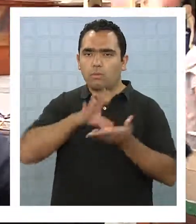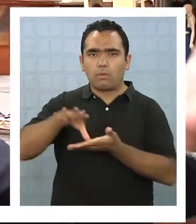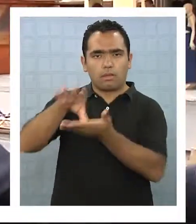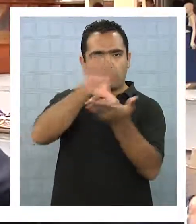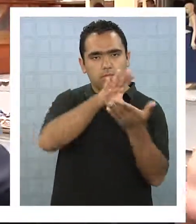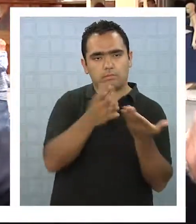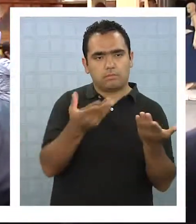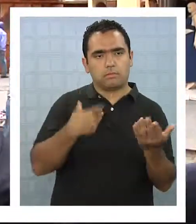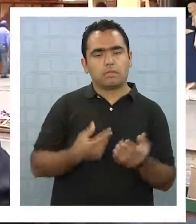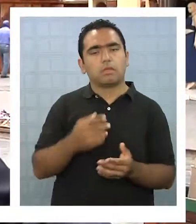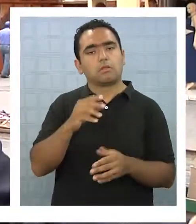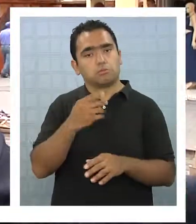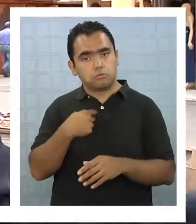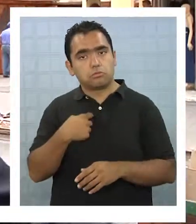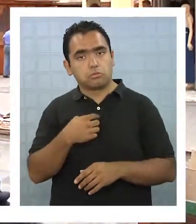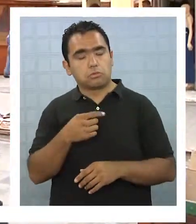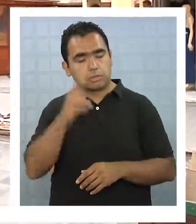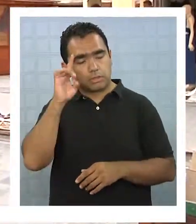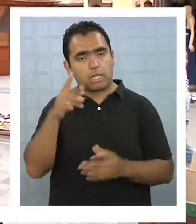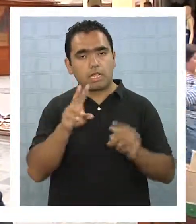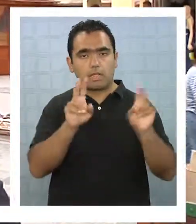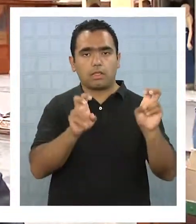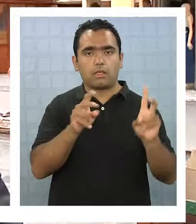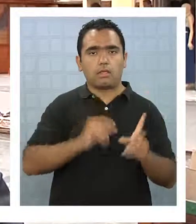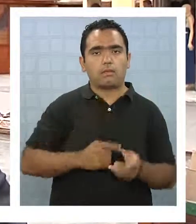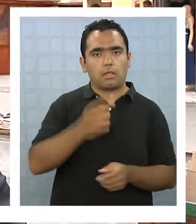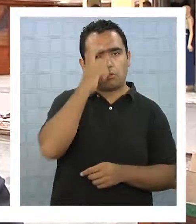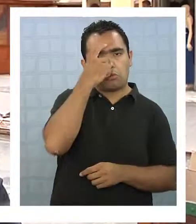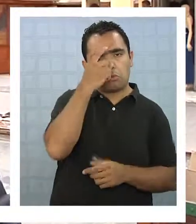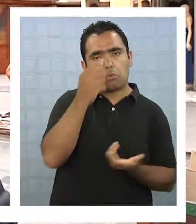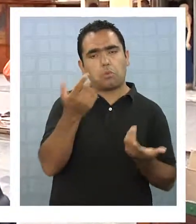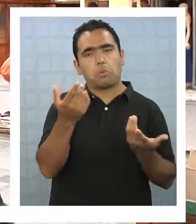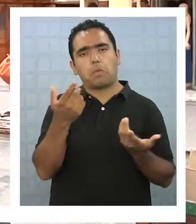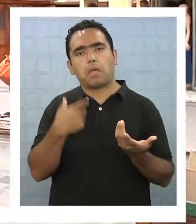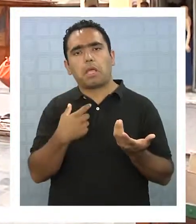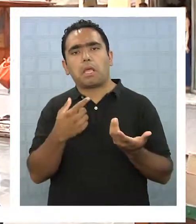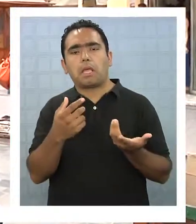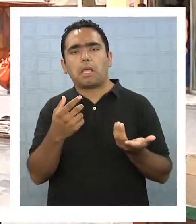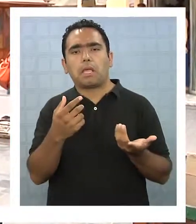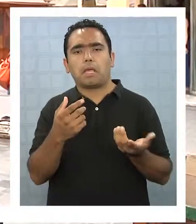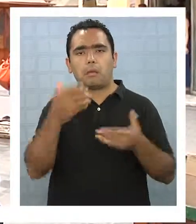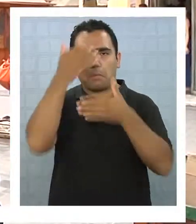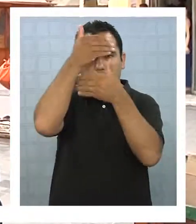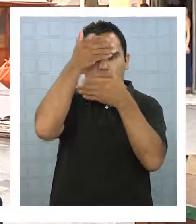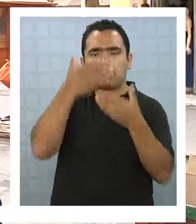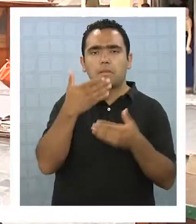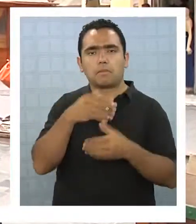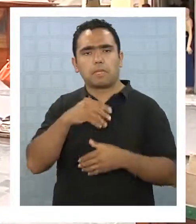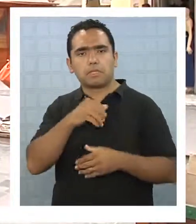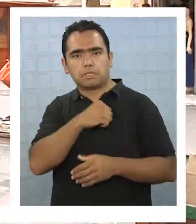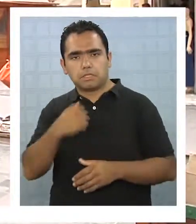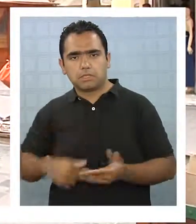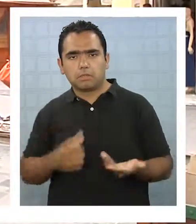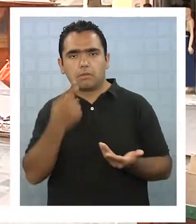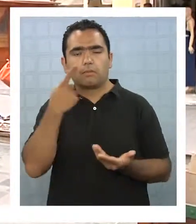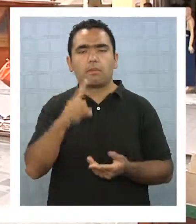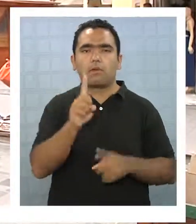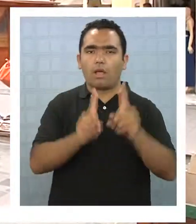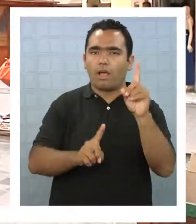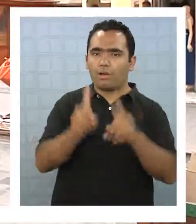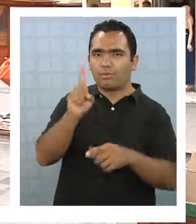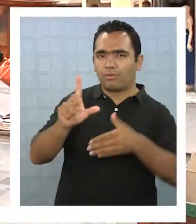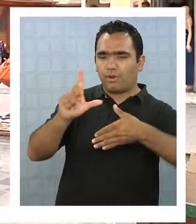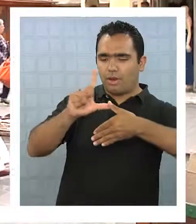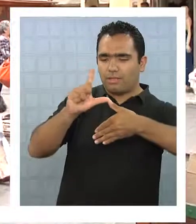con hindúes, pakistaníes, chinos, y la verdad es que no hemos tenido problemas. Sin embargo, hay algunos extranjeros latinoamericanos